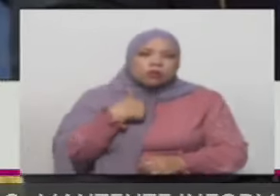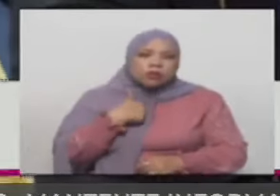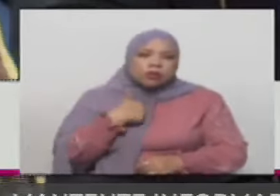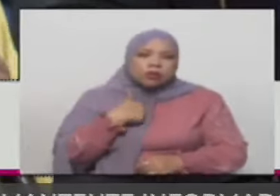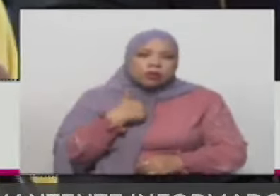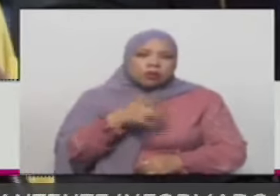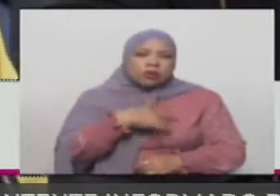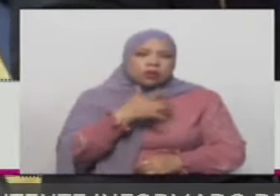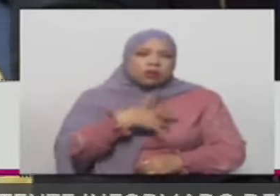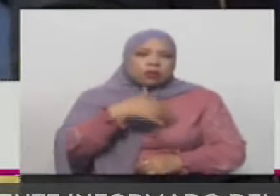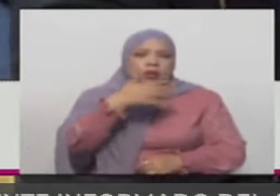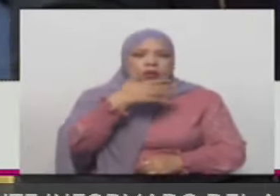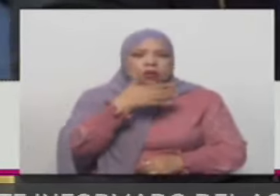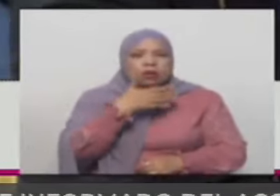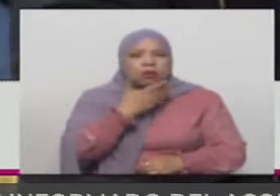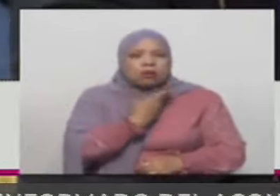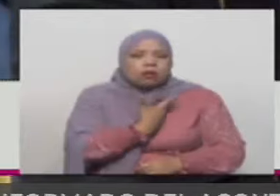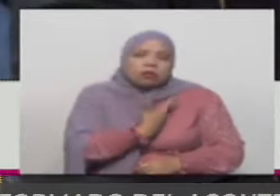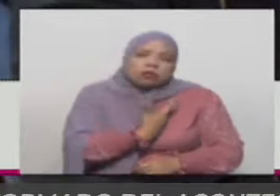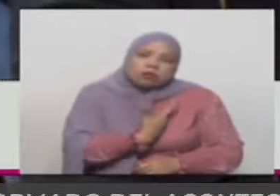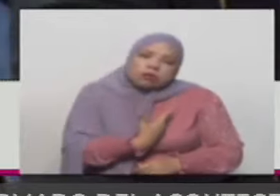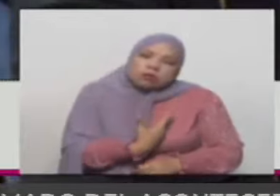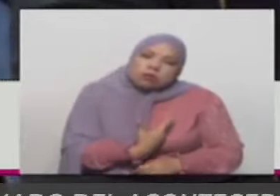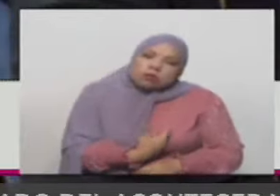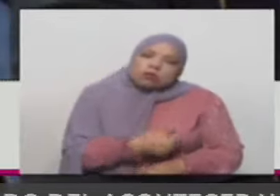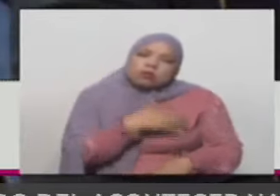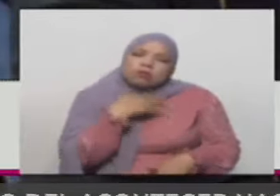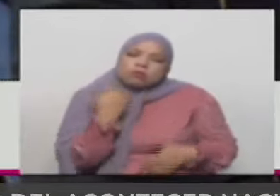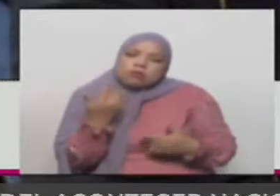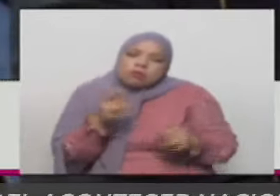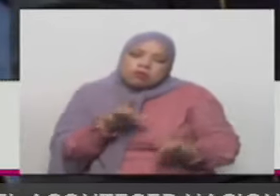la nostalgia que me mataba. Estamos